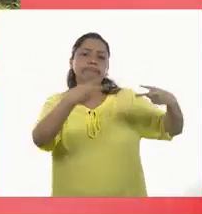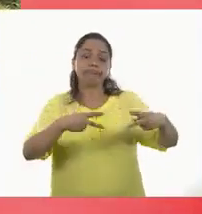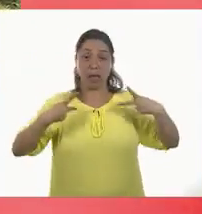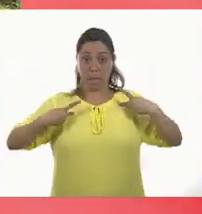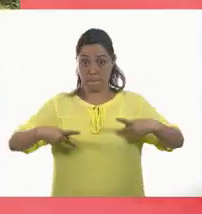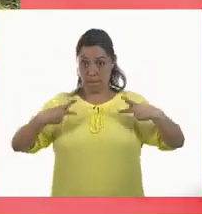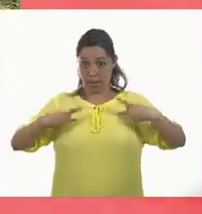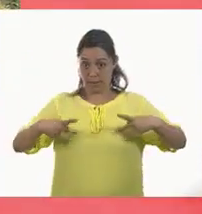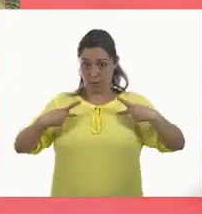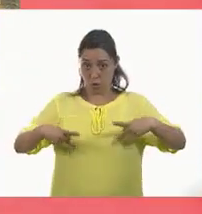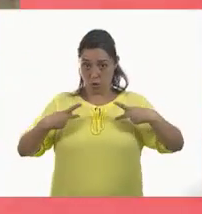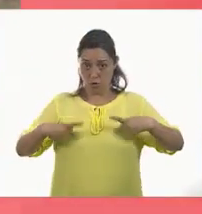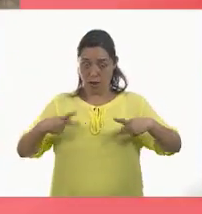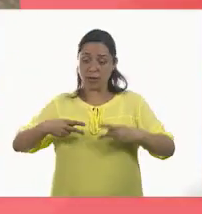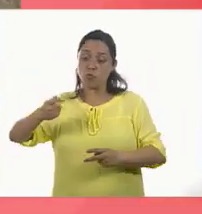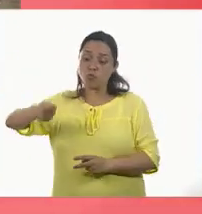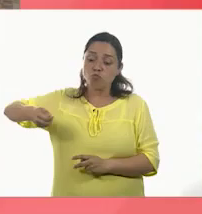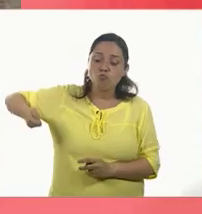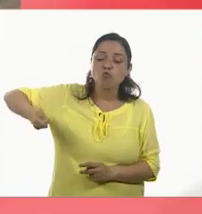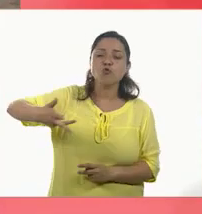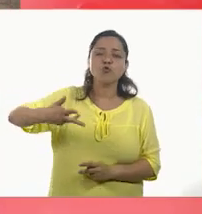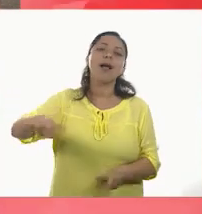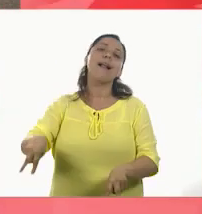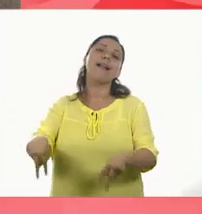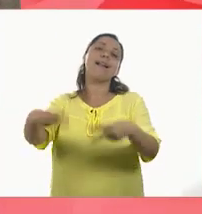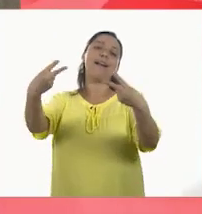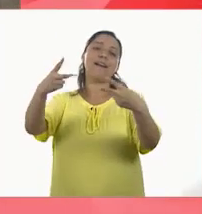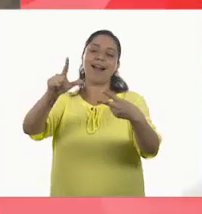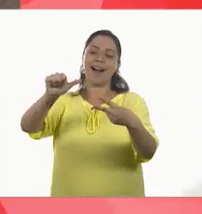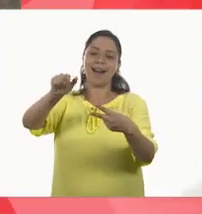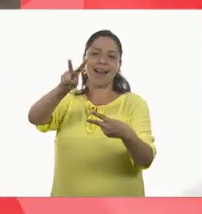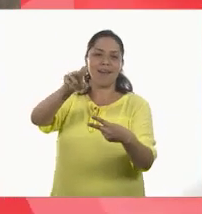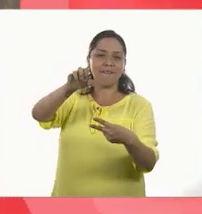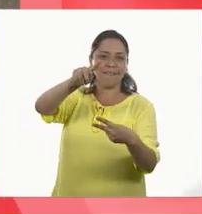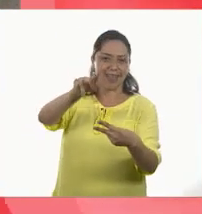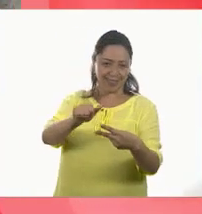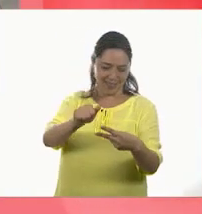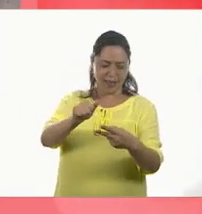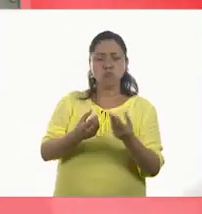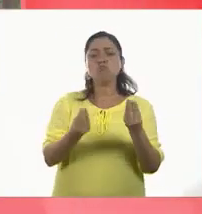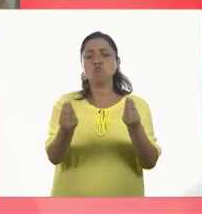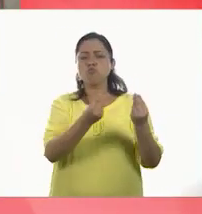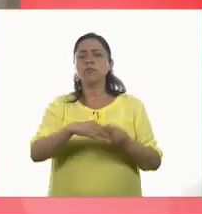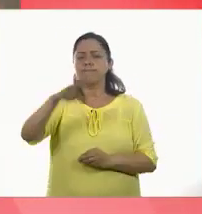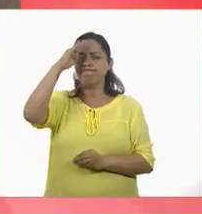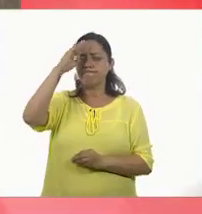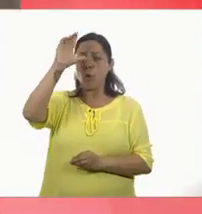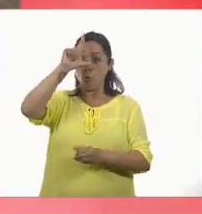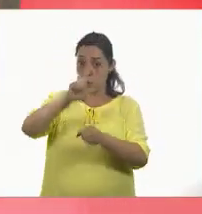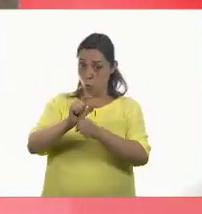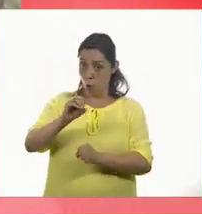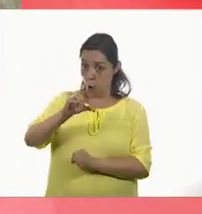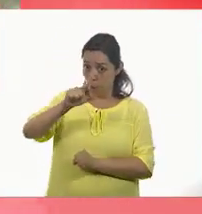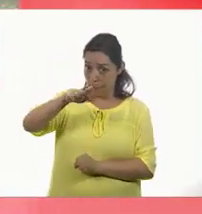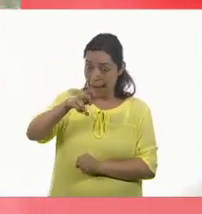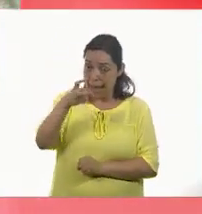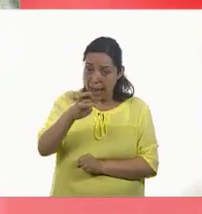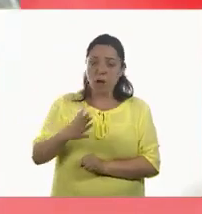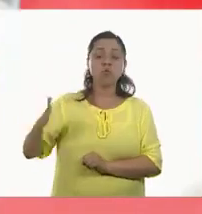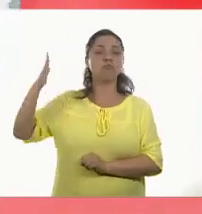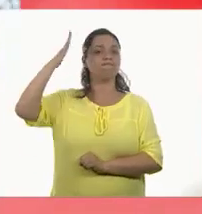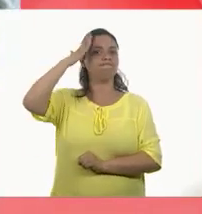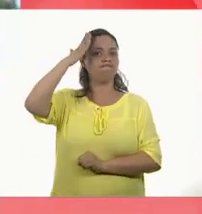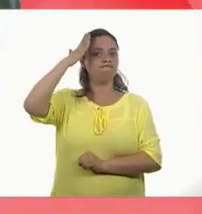habitantes la llamaron La Venta. Muchos consideran a la cultura olmeca como la cultura madre